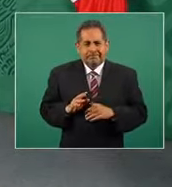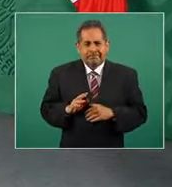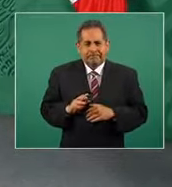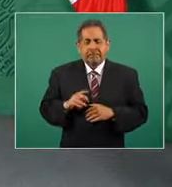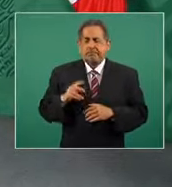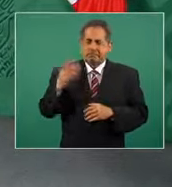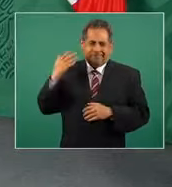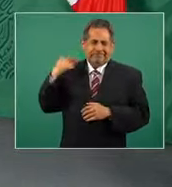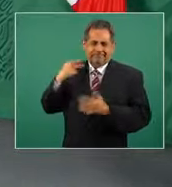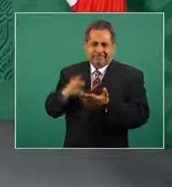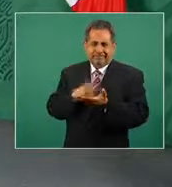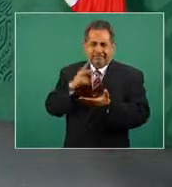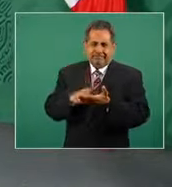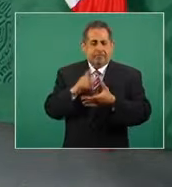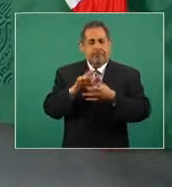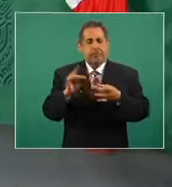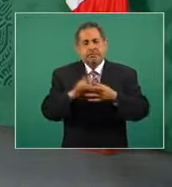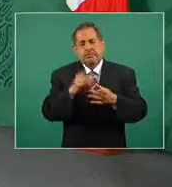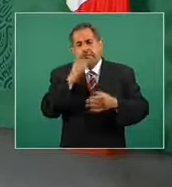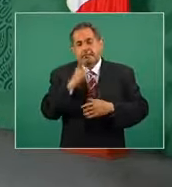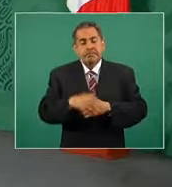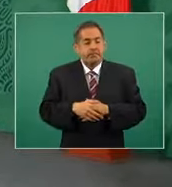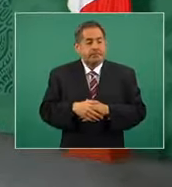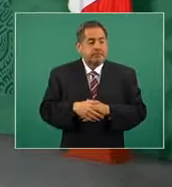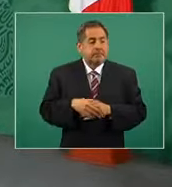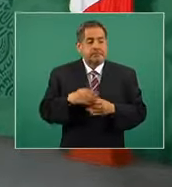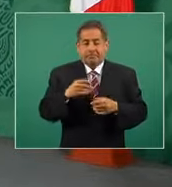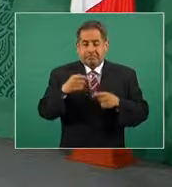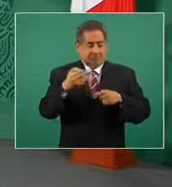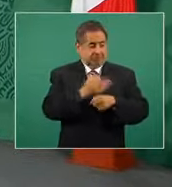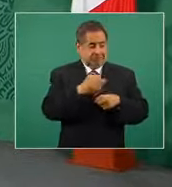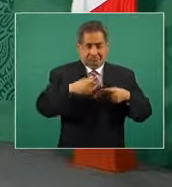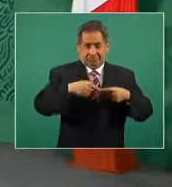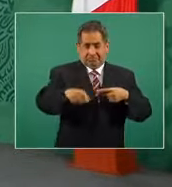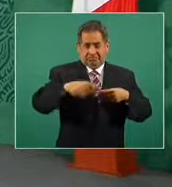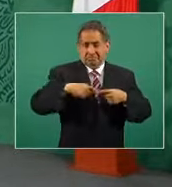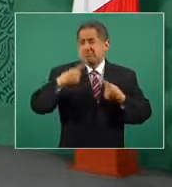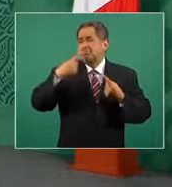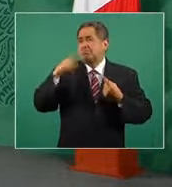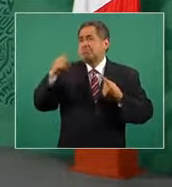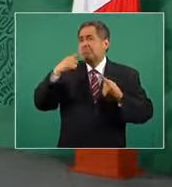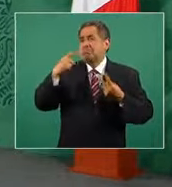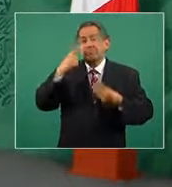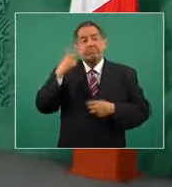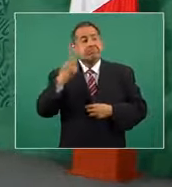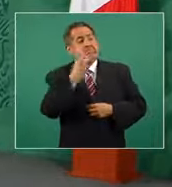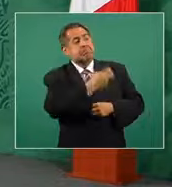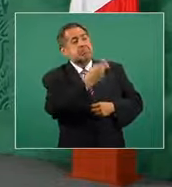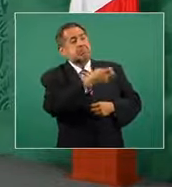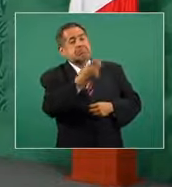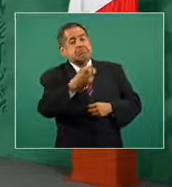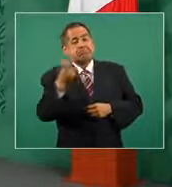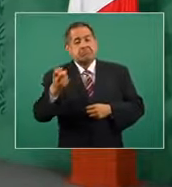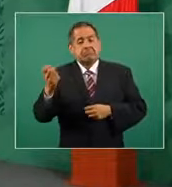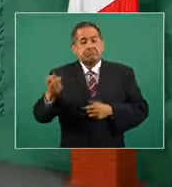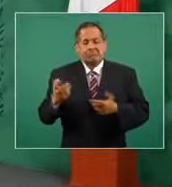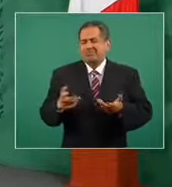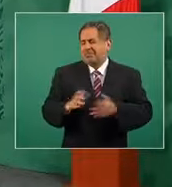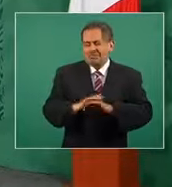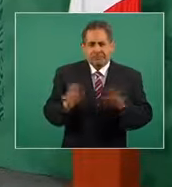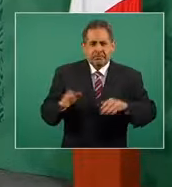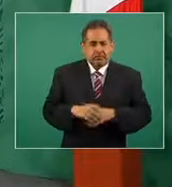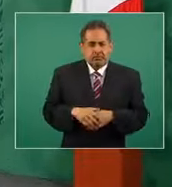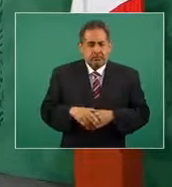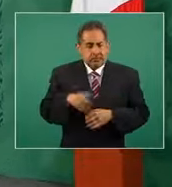hemos dicho en otras ocasiones, a surgir muchas denuncias de ese tipo. Es muy probable, no